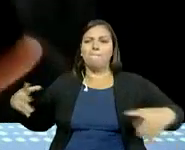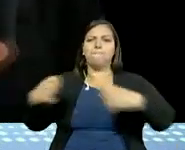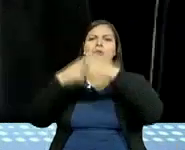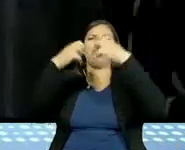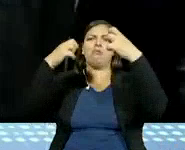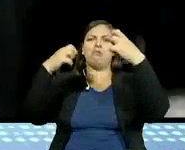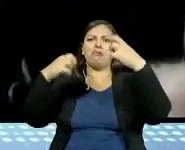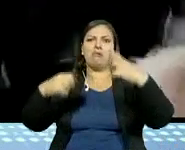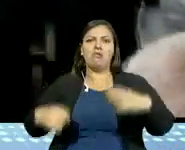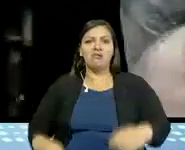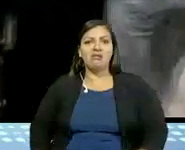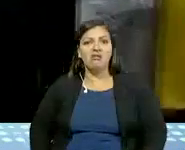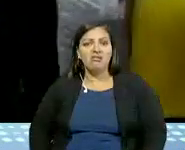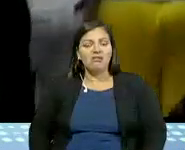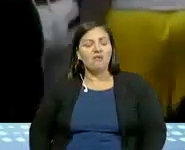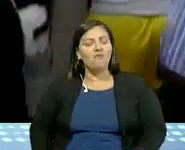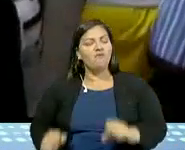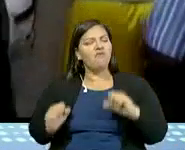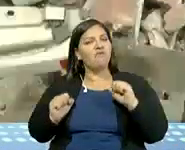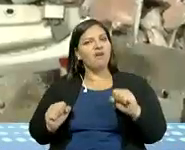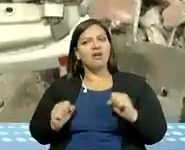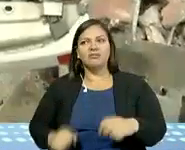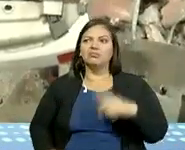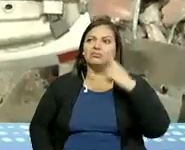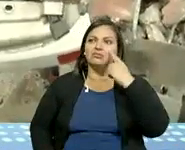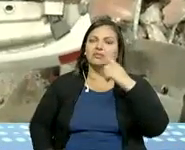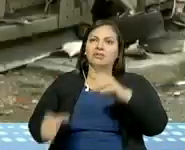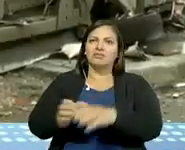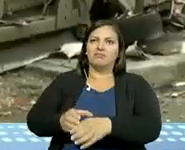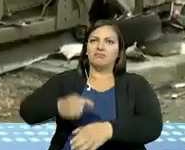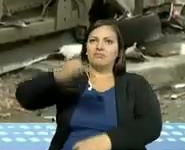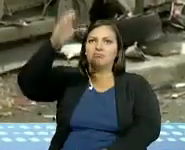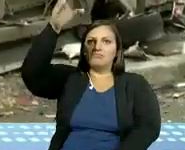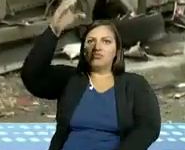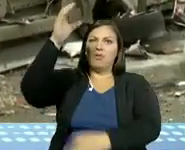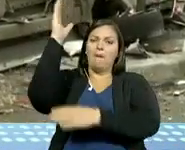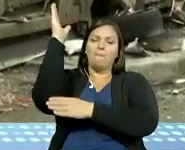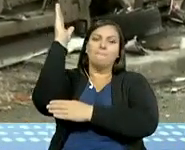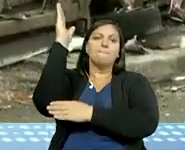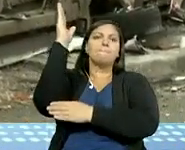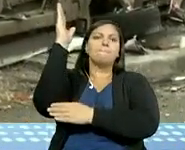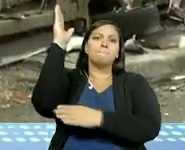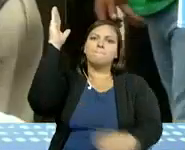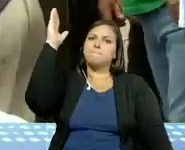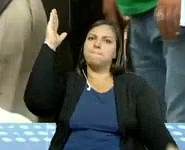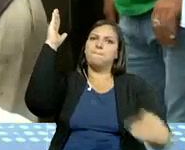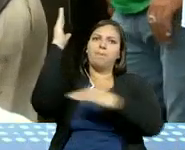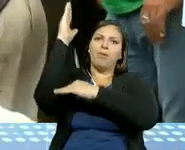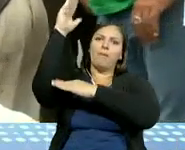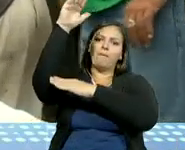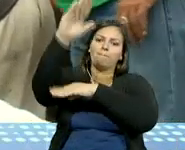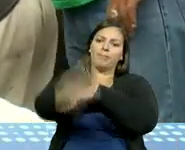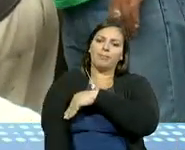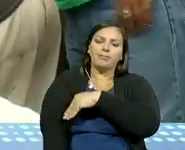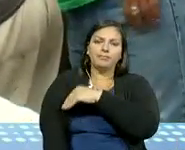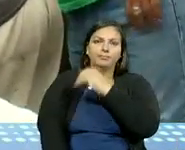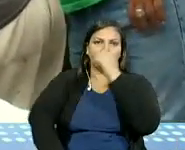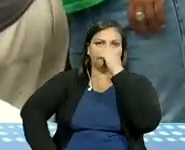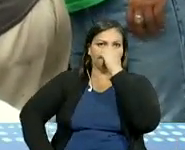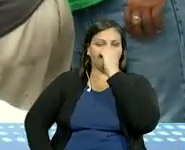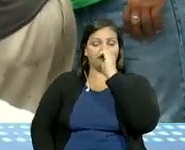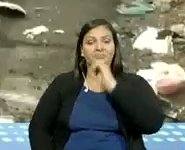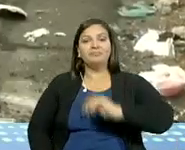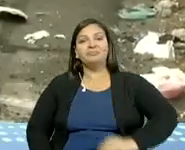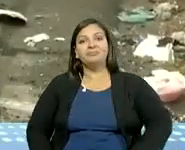el piso, poco de señales, sin teléfono aquí el sector todavía, en ciertas partes. Entonces, esperamos